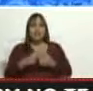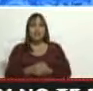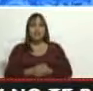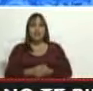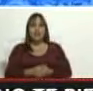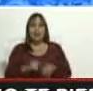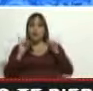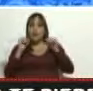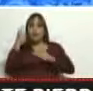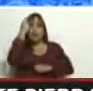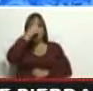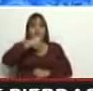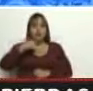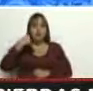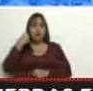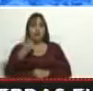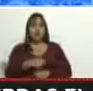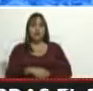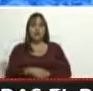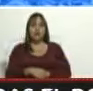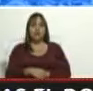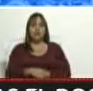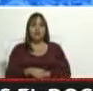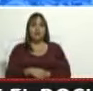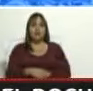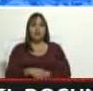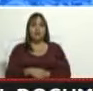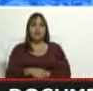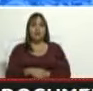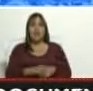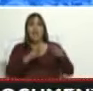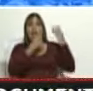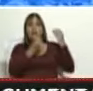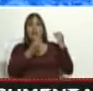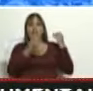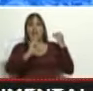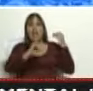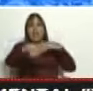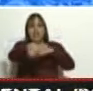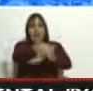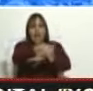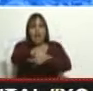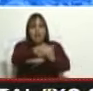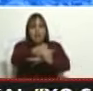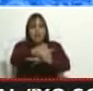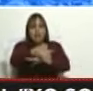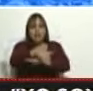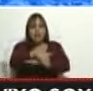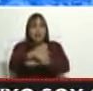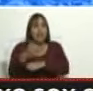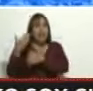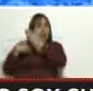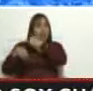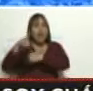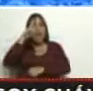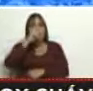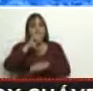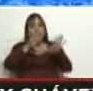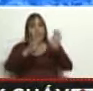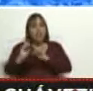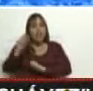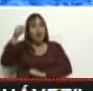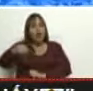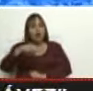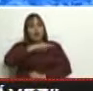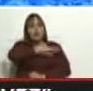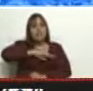mismo rostro. Y si la esperanza estaba en la calle, aquellos años 90, hoy con la Gran